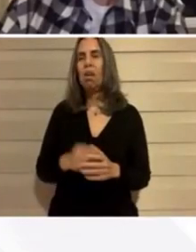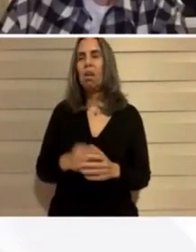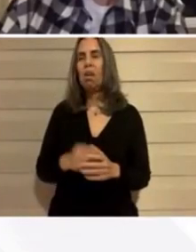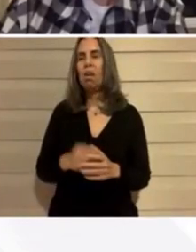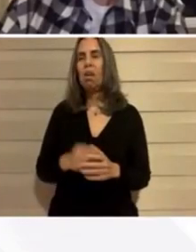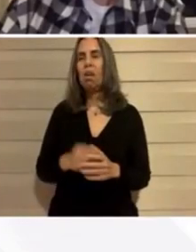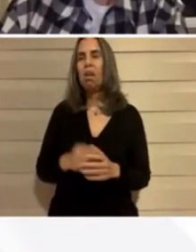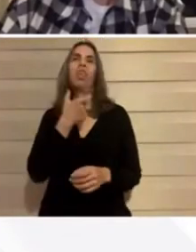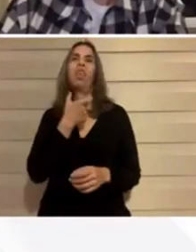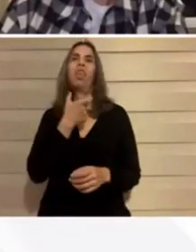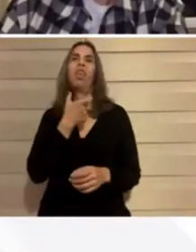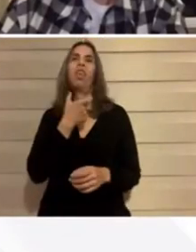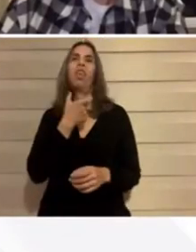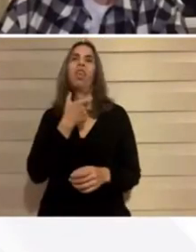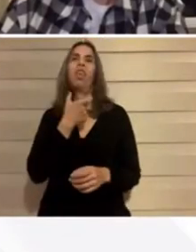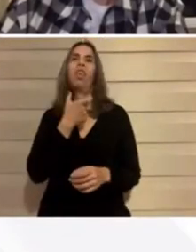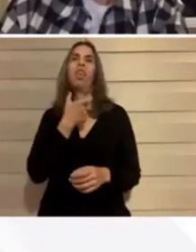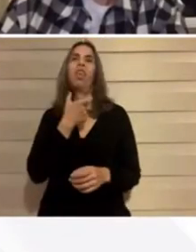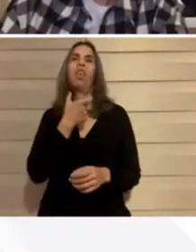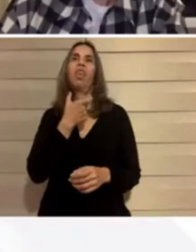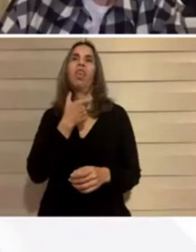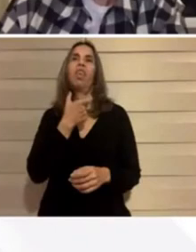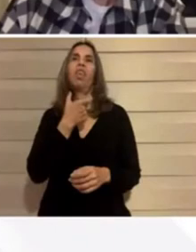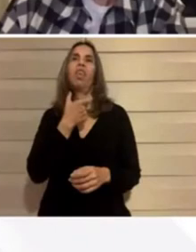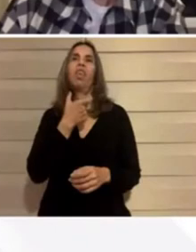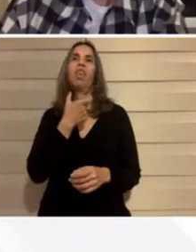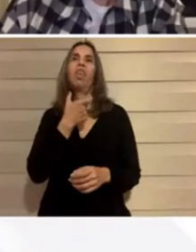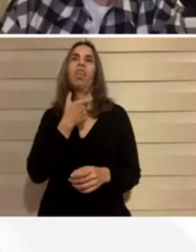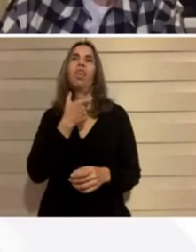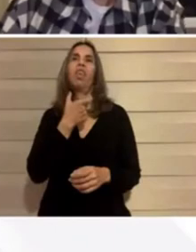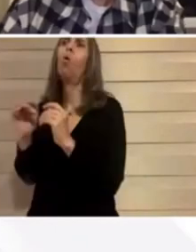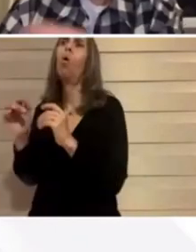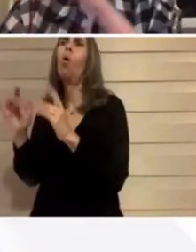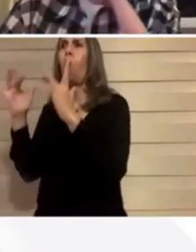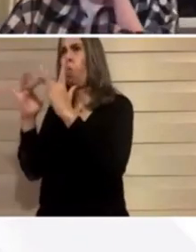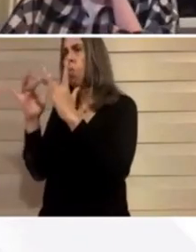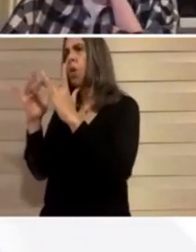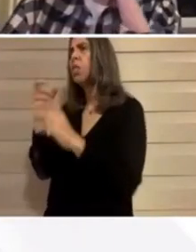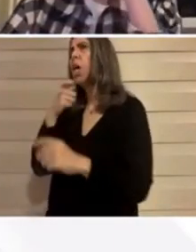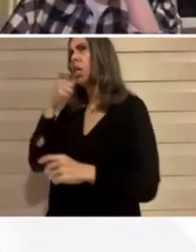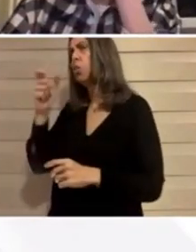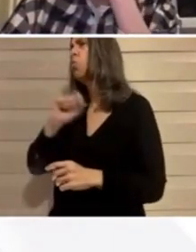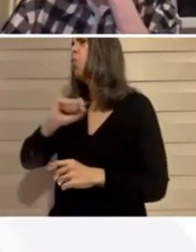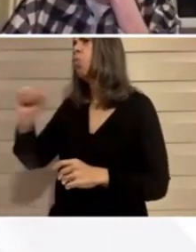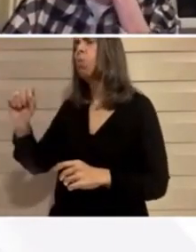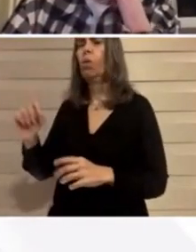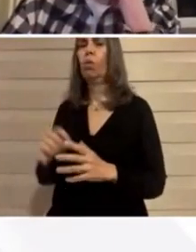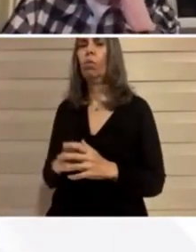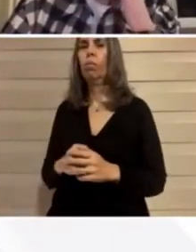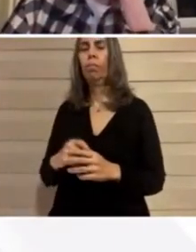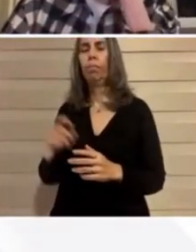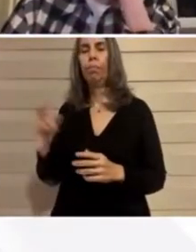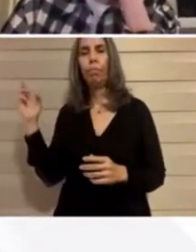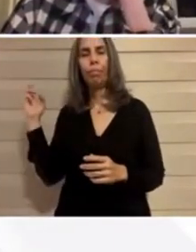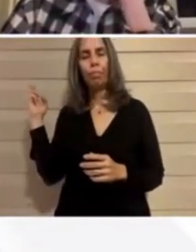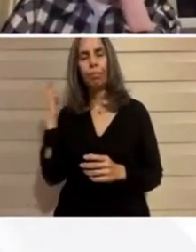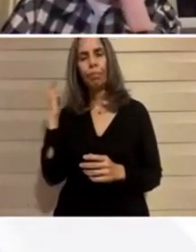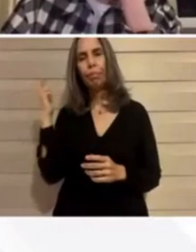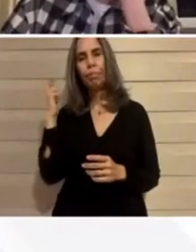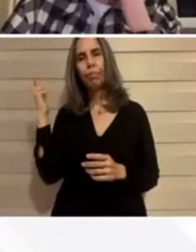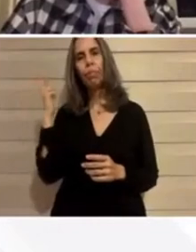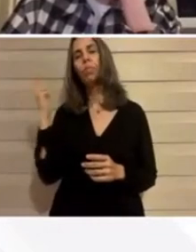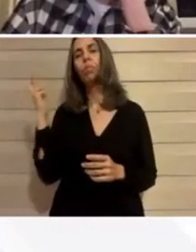través de nuestras páginas. Y les prometo que los directores personalmente les contestaríamos y sería un gusto